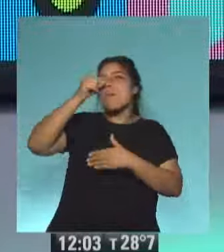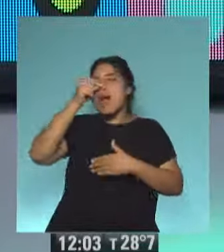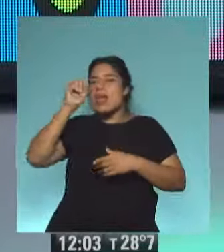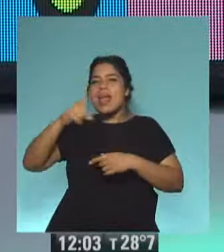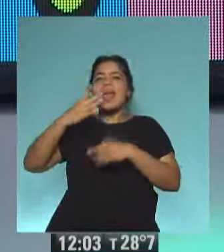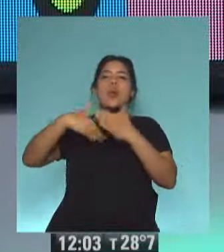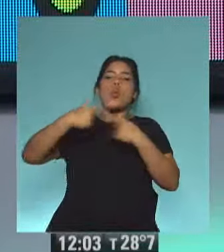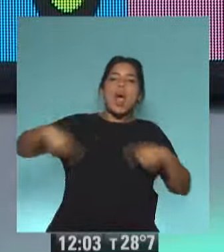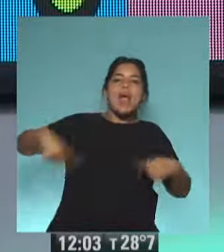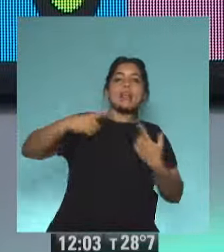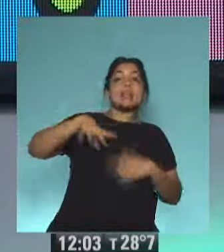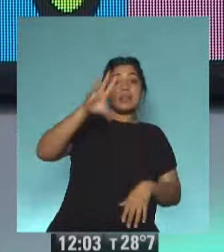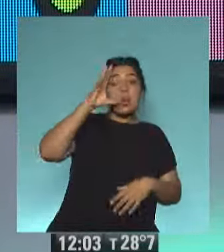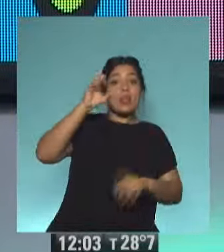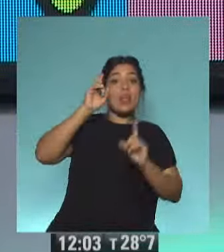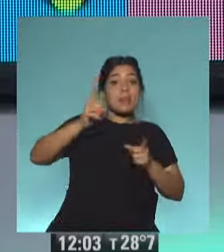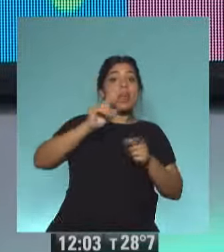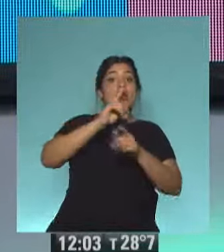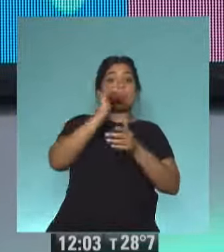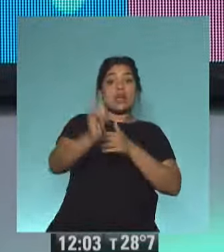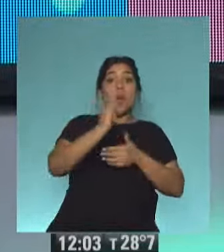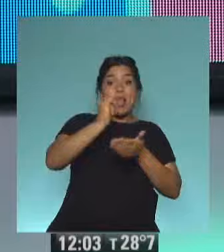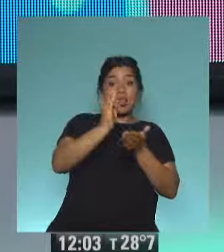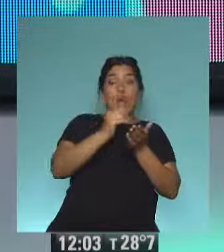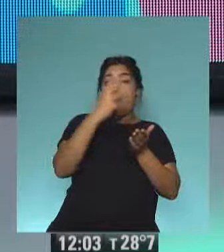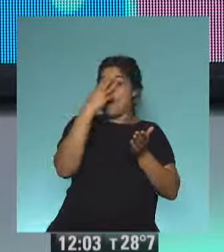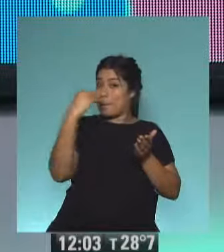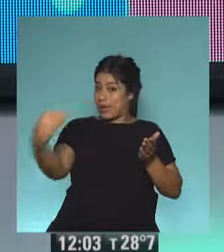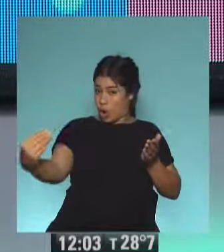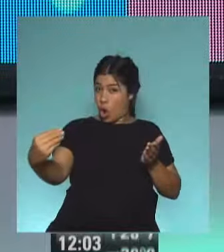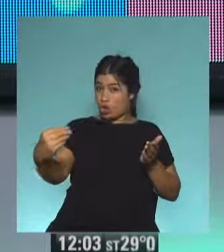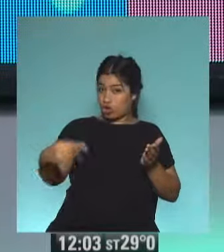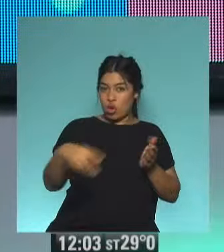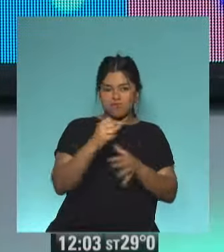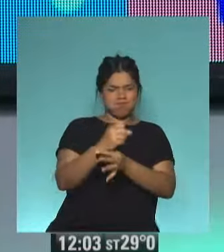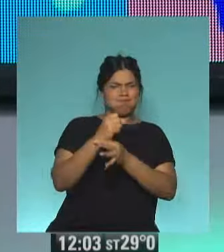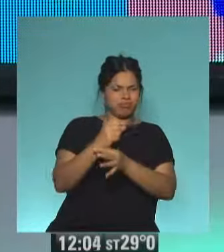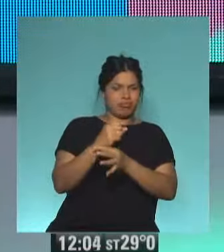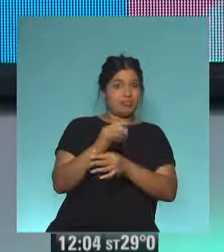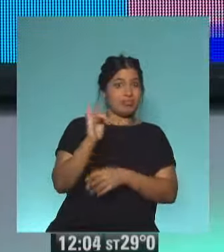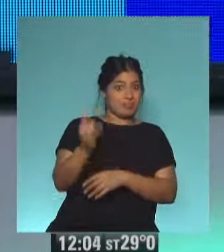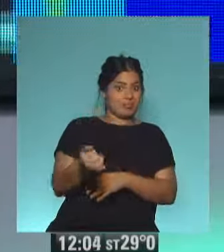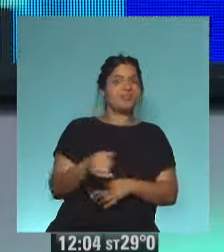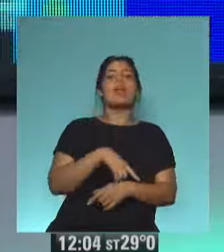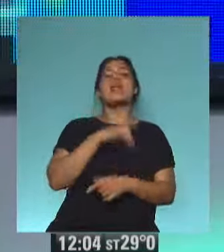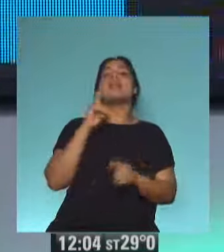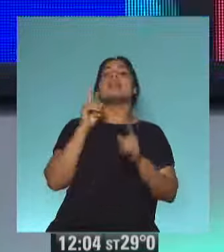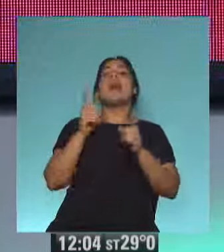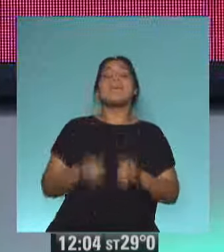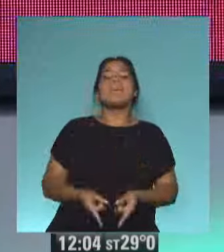recuperamos que habíamos leído Pinocho, ¿se acuerdan? Sí, la novela esa muy famosa. Y también estuvimos viendo